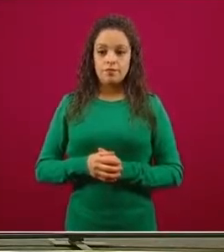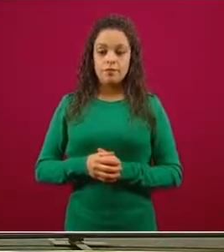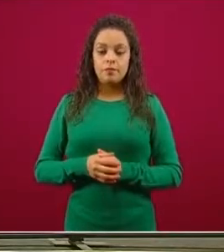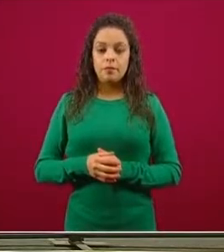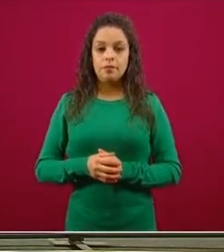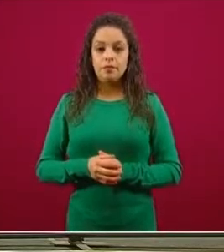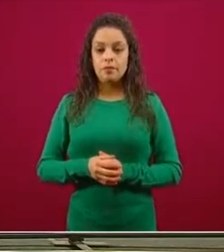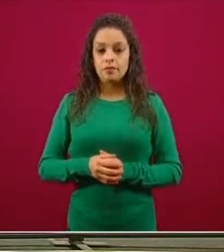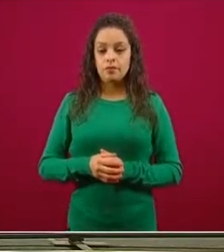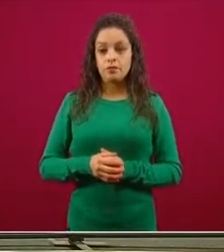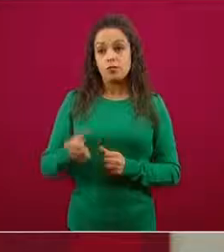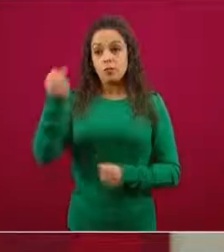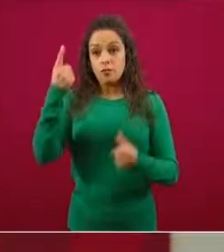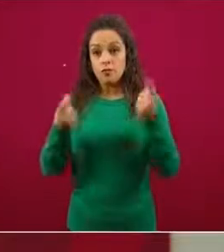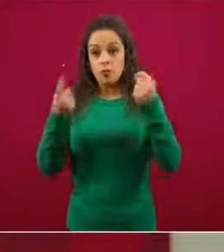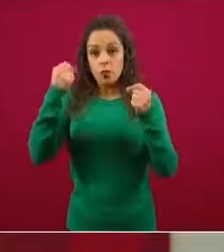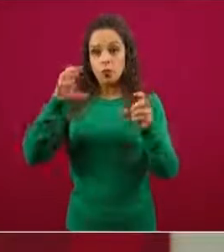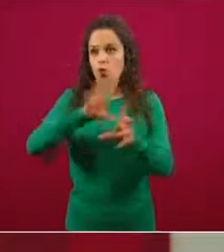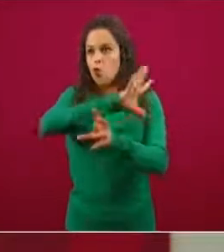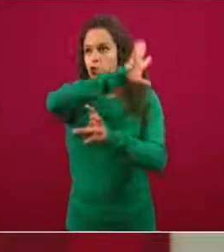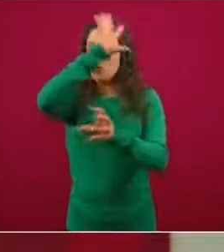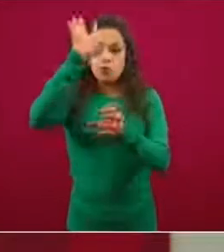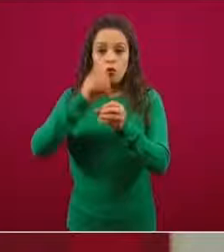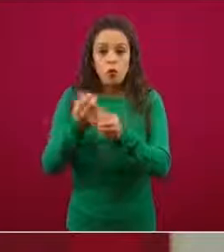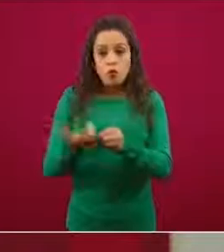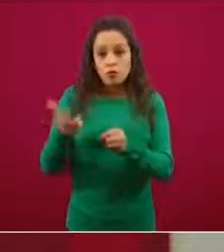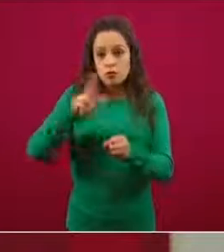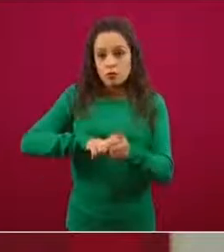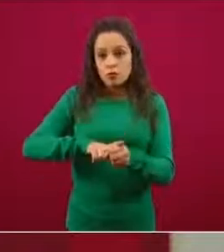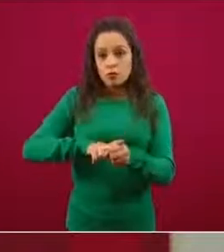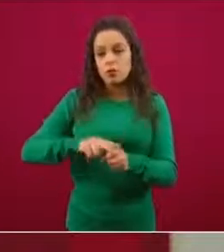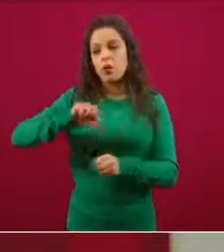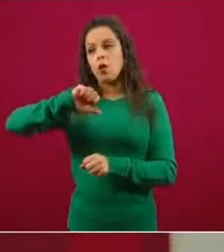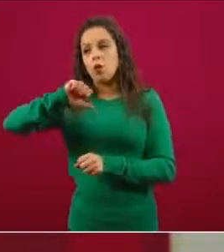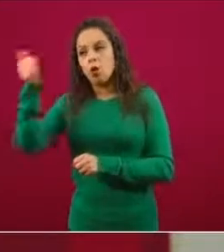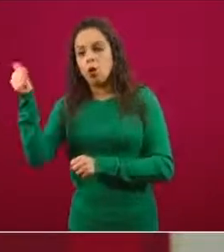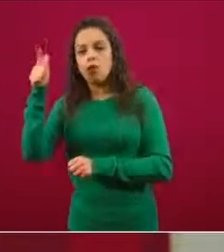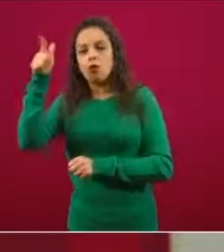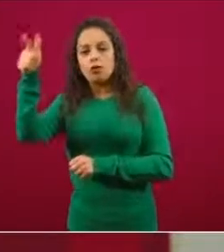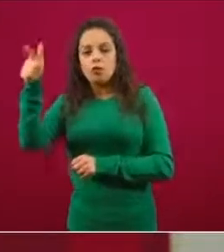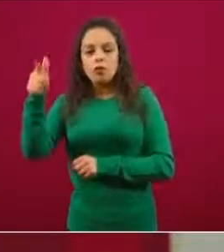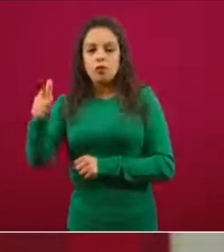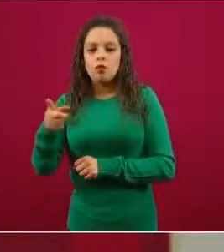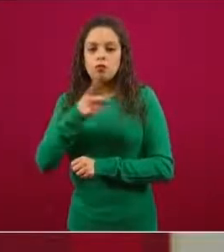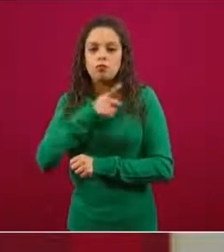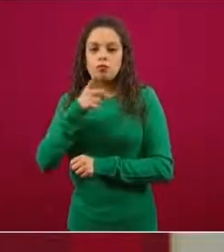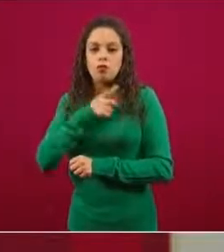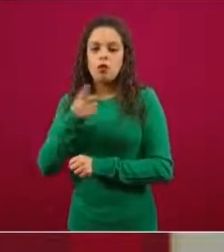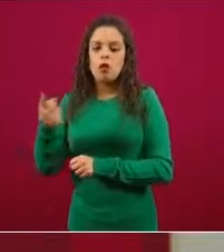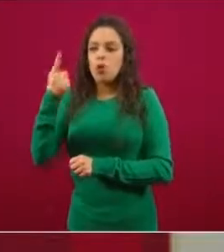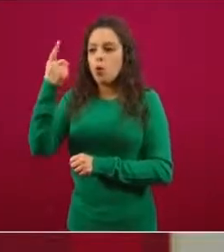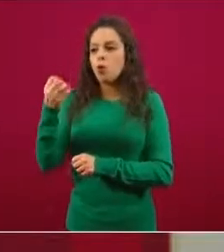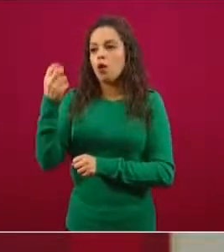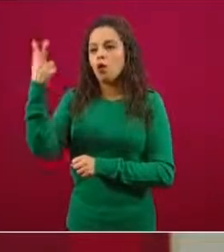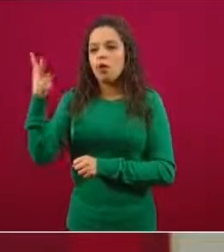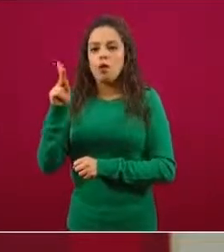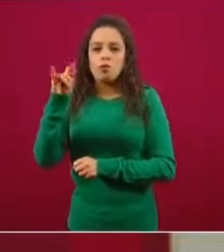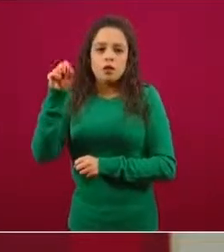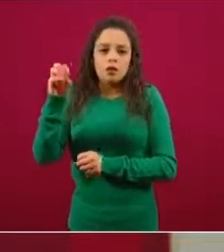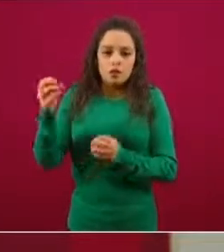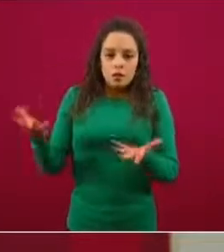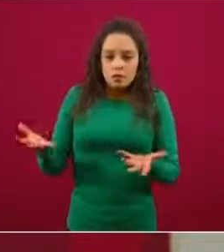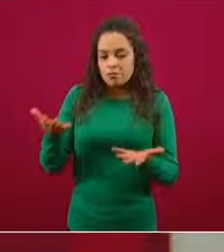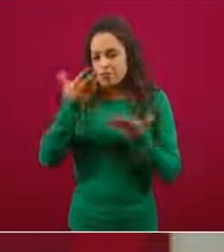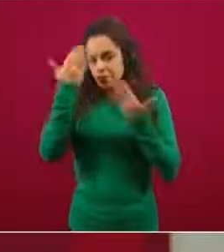el hospital y en otros casos una parte a COVID-19 para incrementar la capacidad